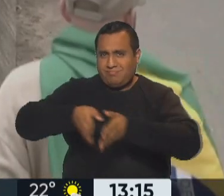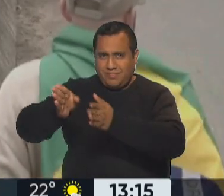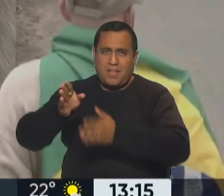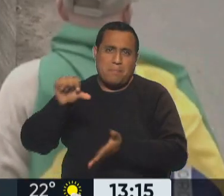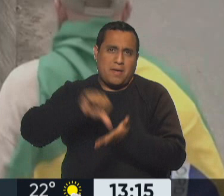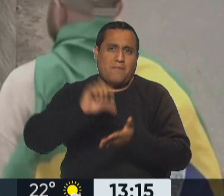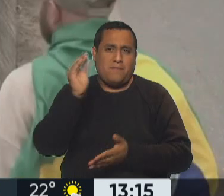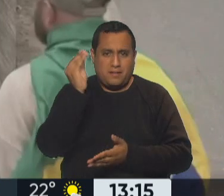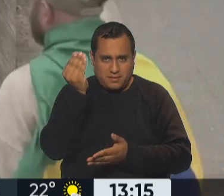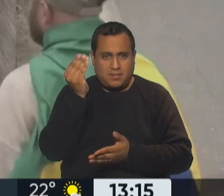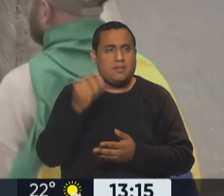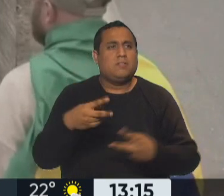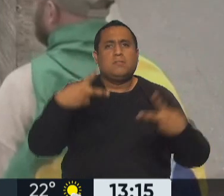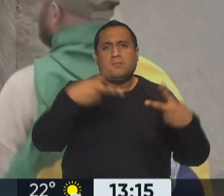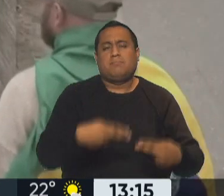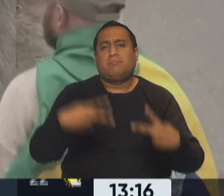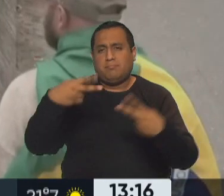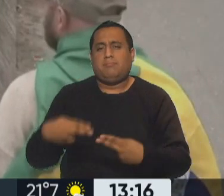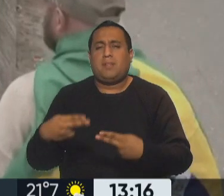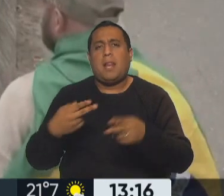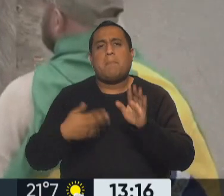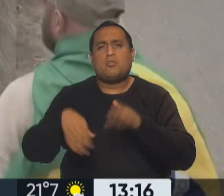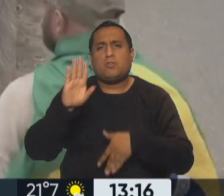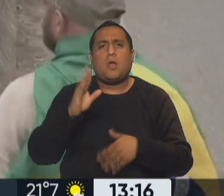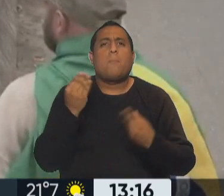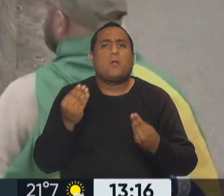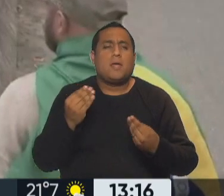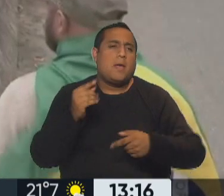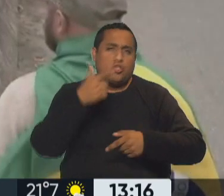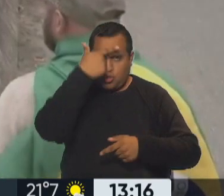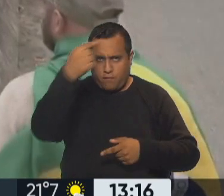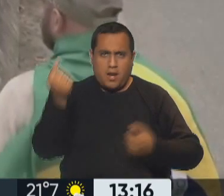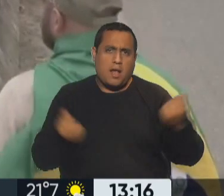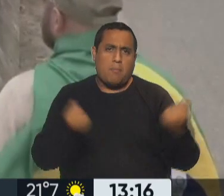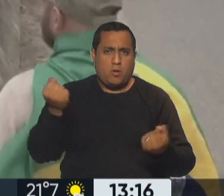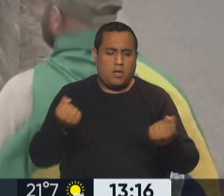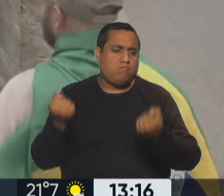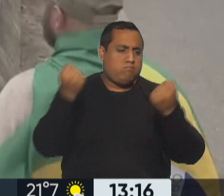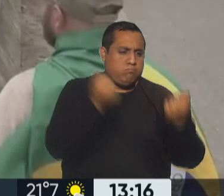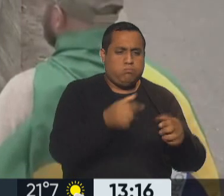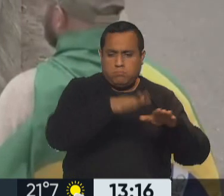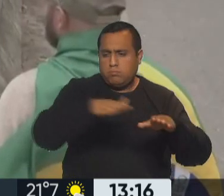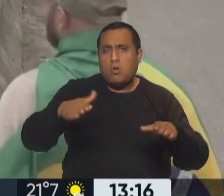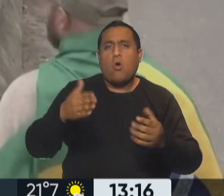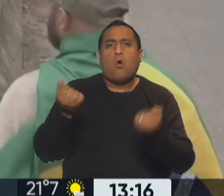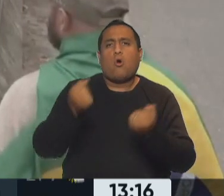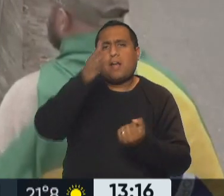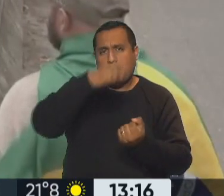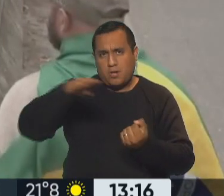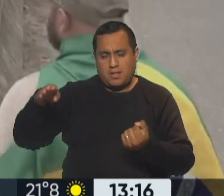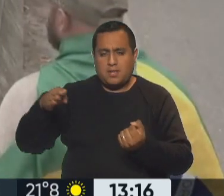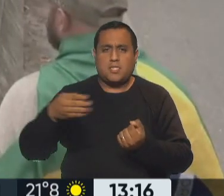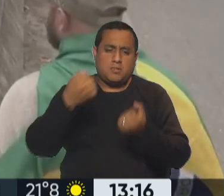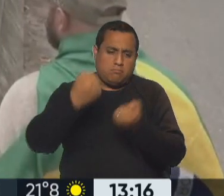que está justamente cortada en su mayoría por camiones. También hay camionetas que están interrumpiendo el tránsito.